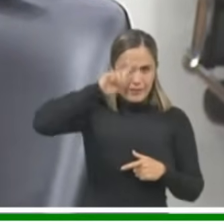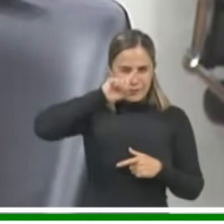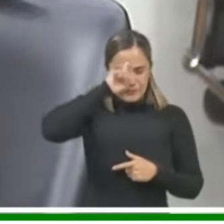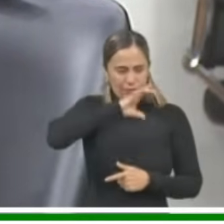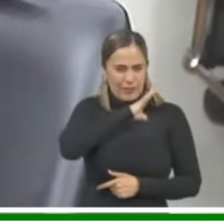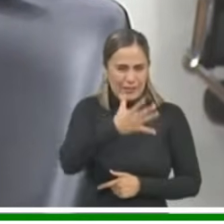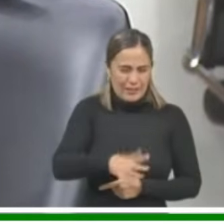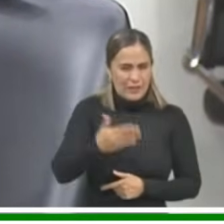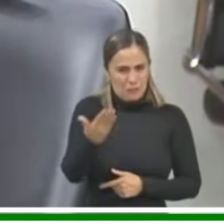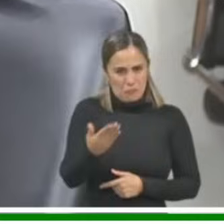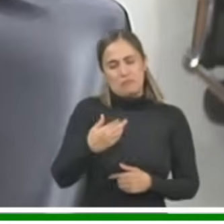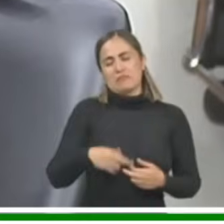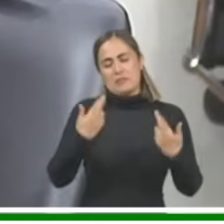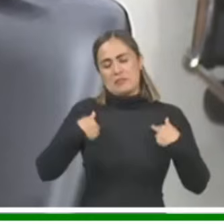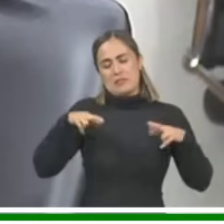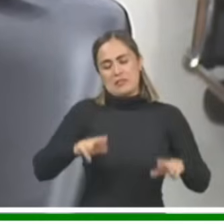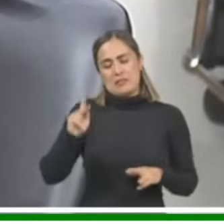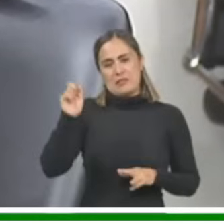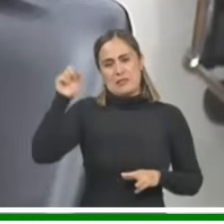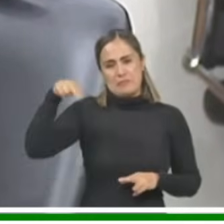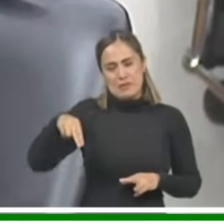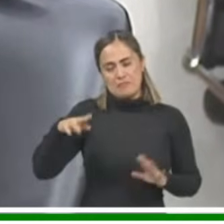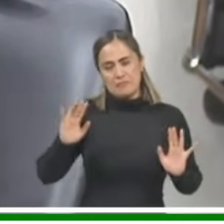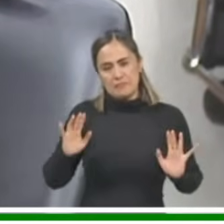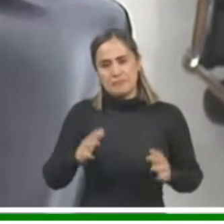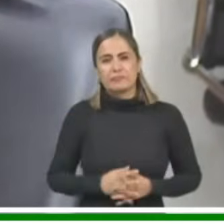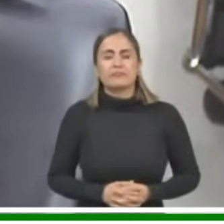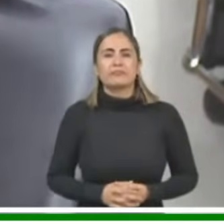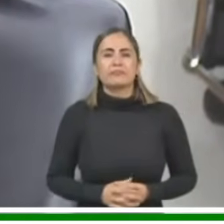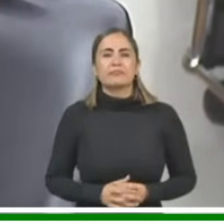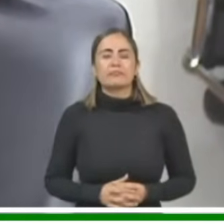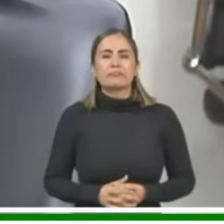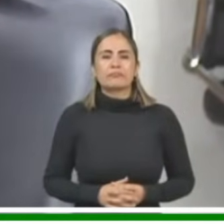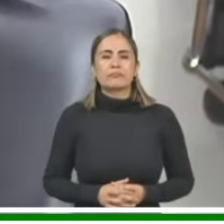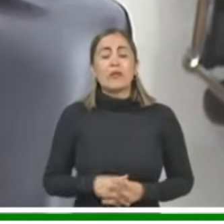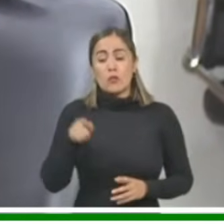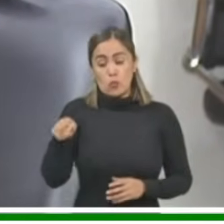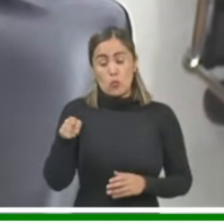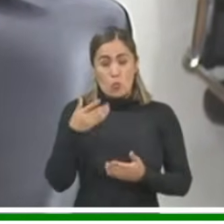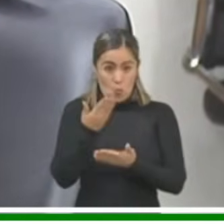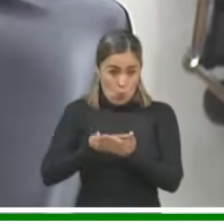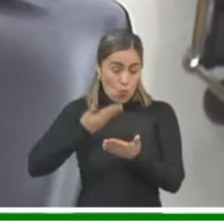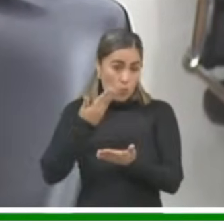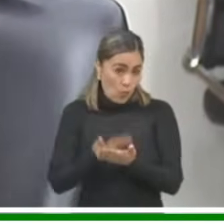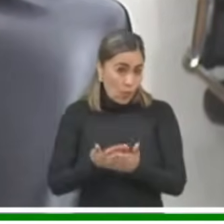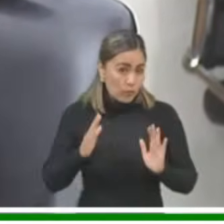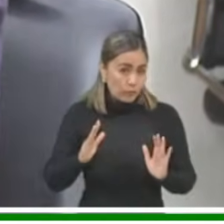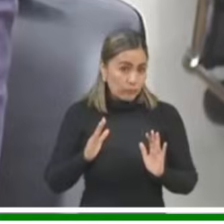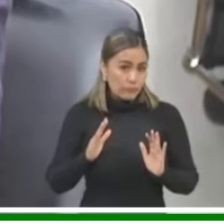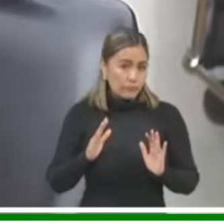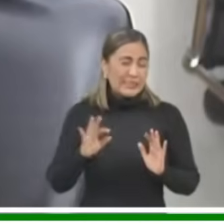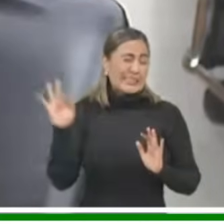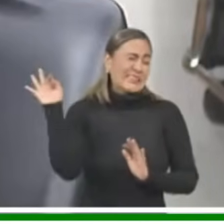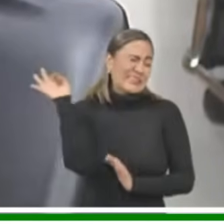hoy, señor representante del Partido Acción Nacional, yo creo que más allá de lo que usted proponga, aún en el